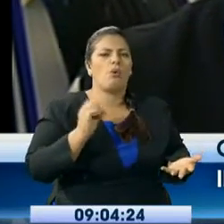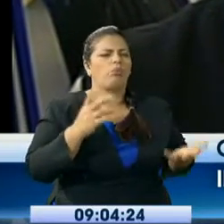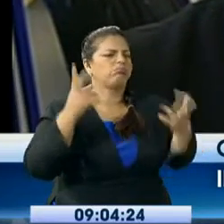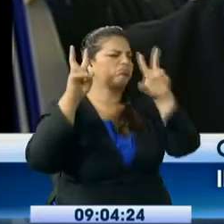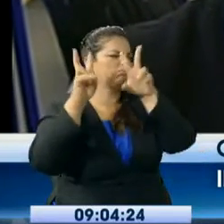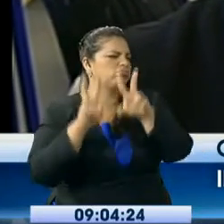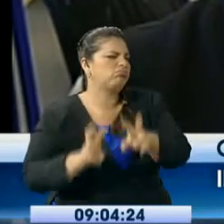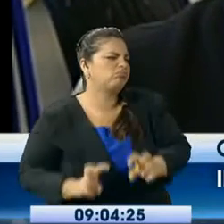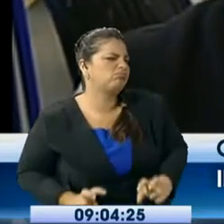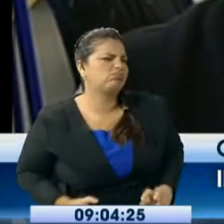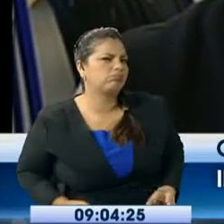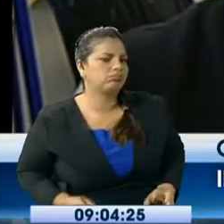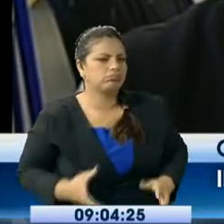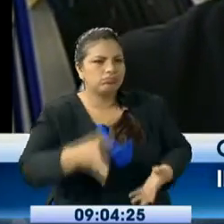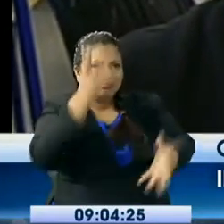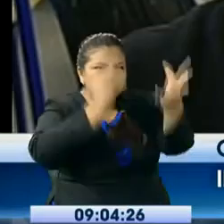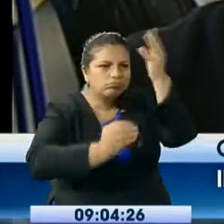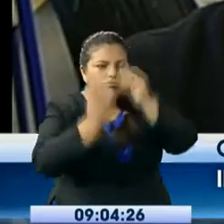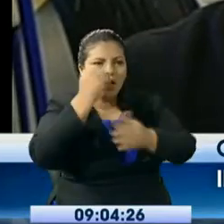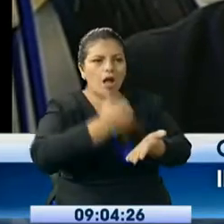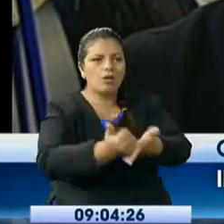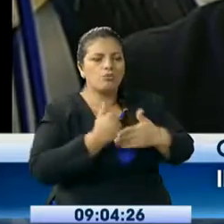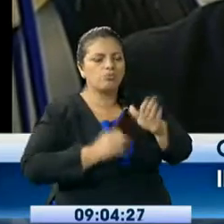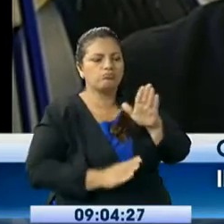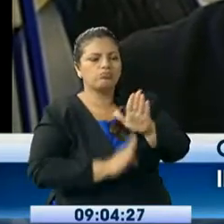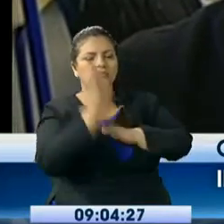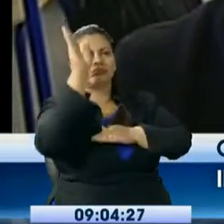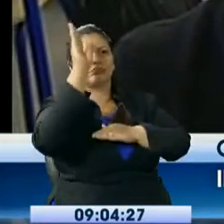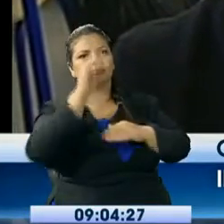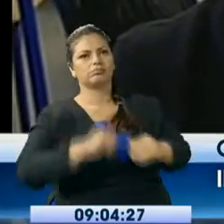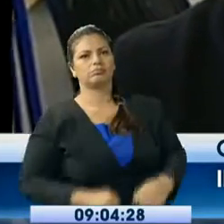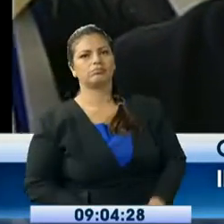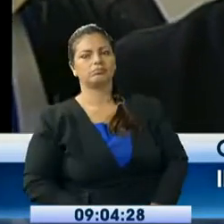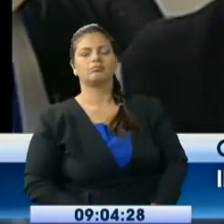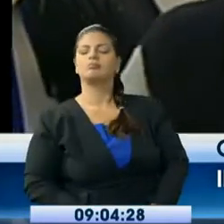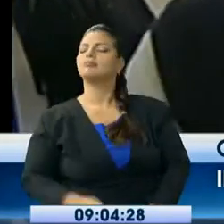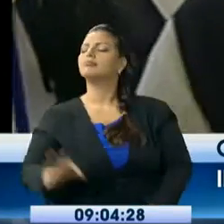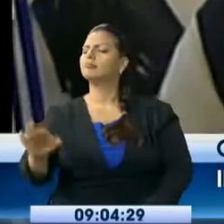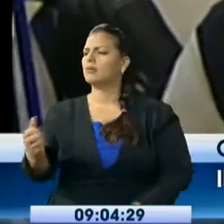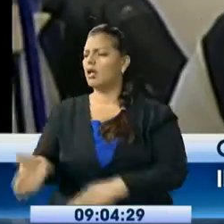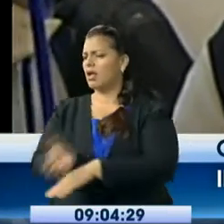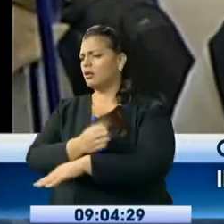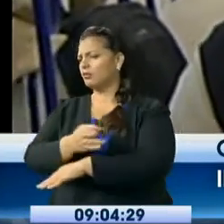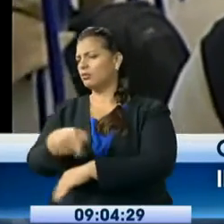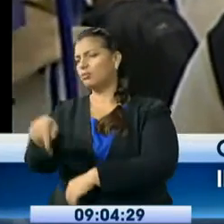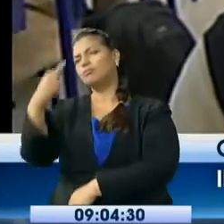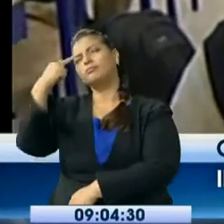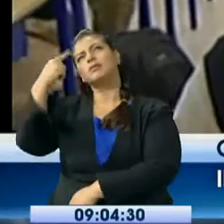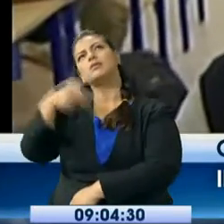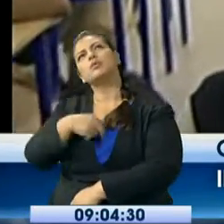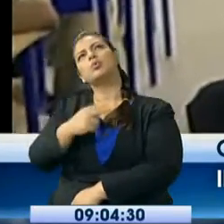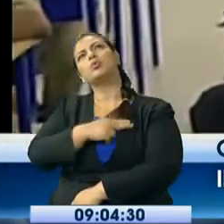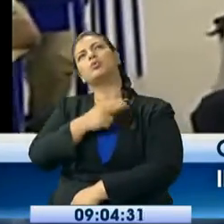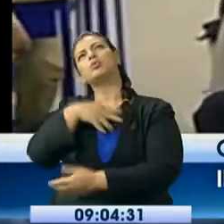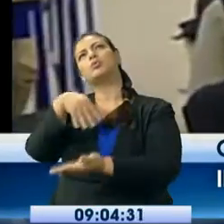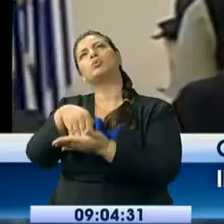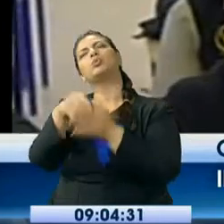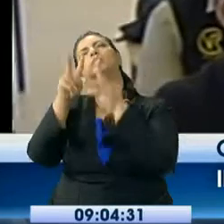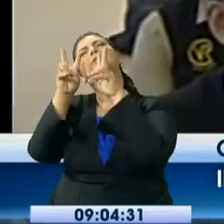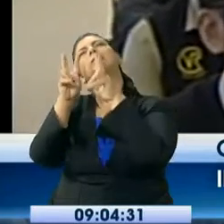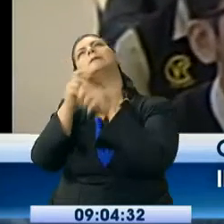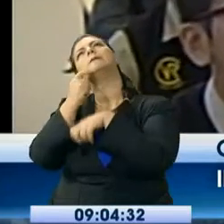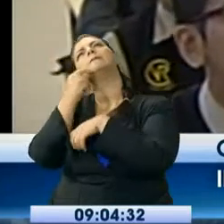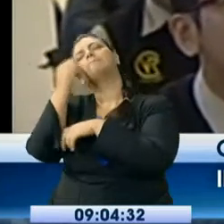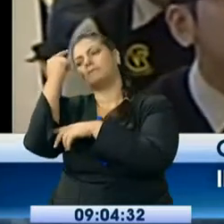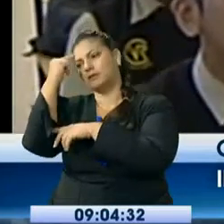hacen aún progresar en la vida y hacer alguien mejor. ¿Tú ya tienes más o menos trazado qué vas a estudiar en la universidad? Claro, yo voy a estudiar en la universidad